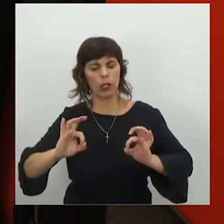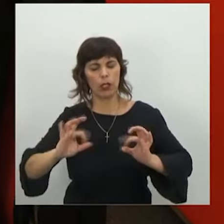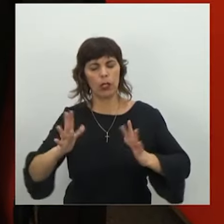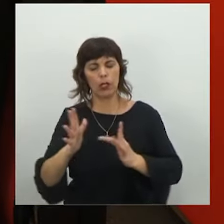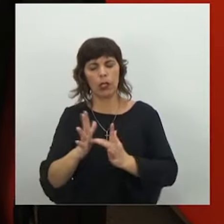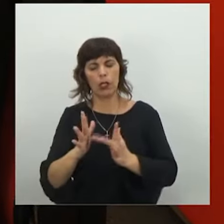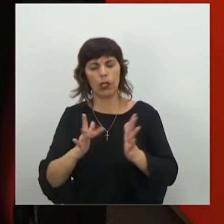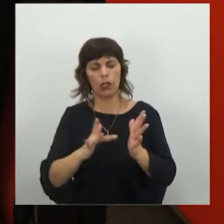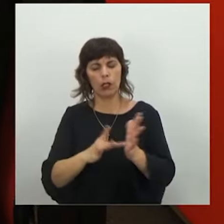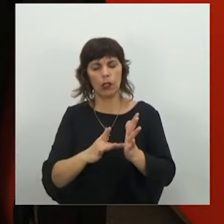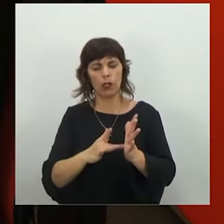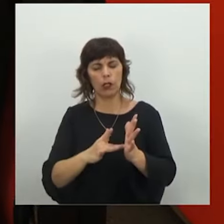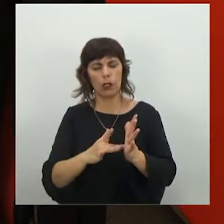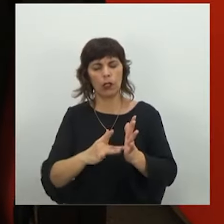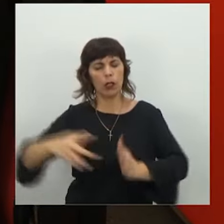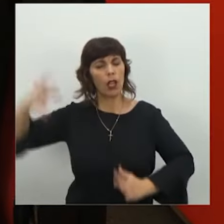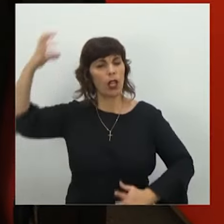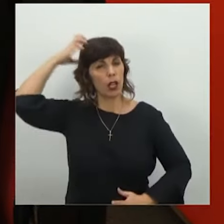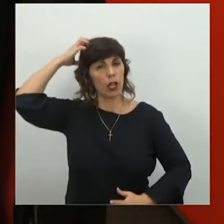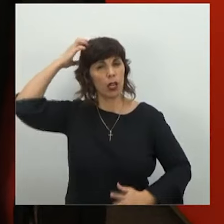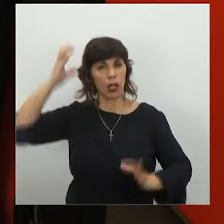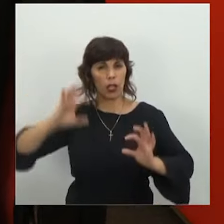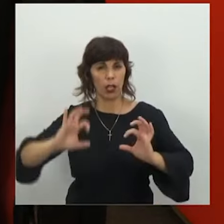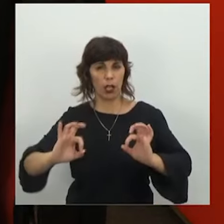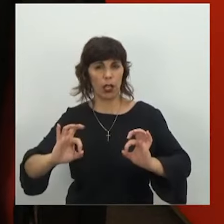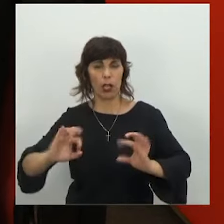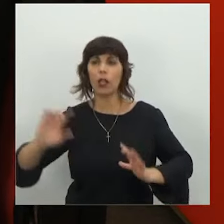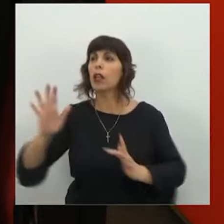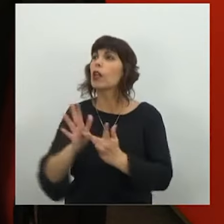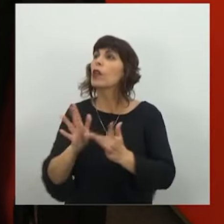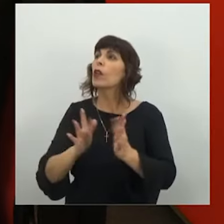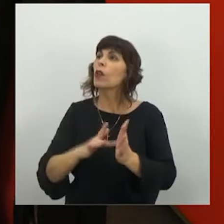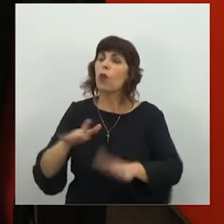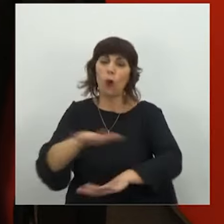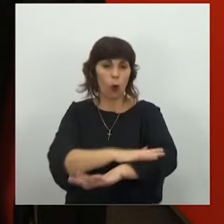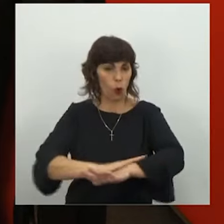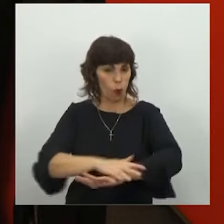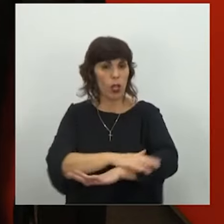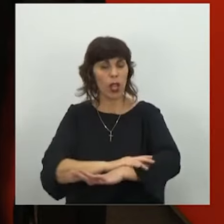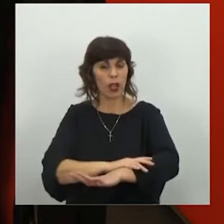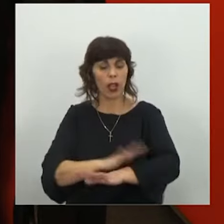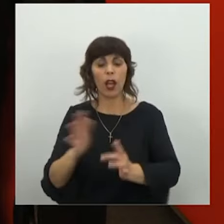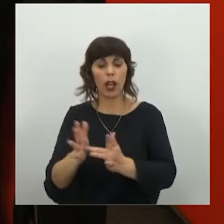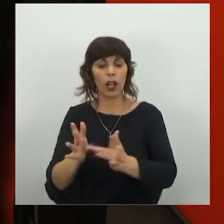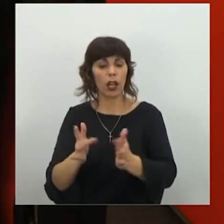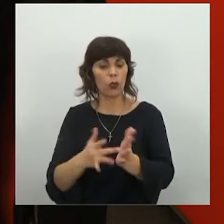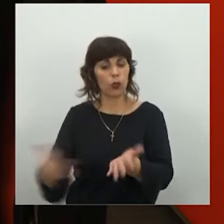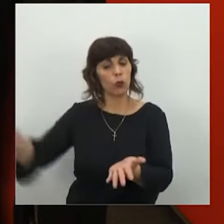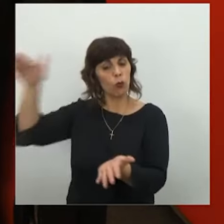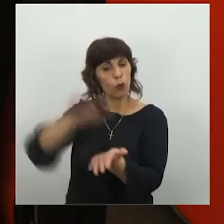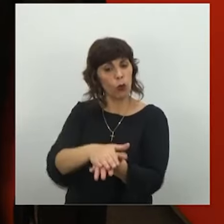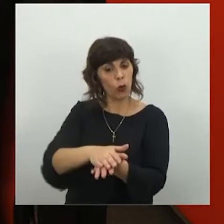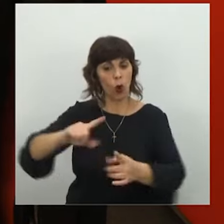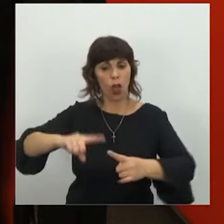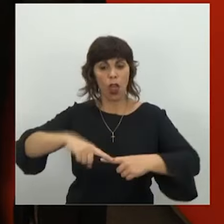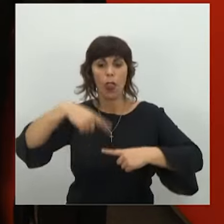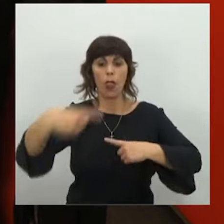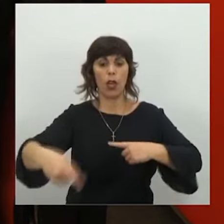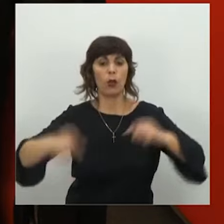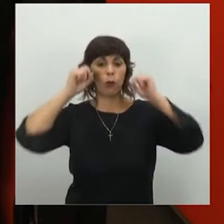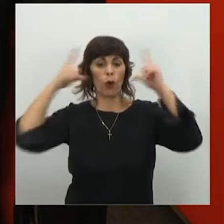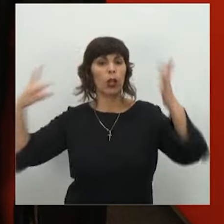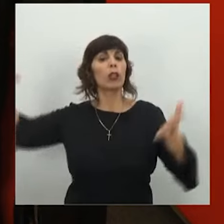Jesucristo, Él es Rey. Él gobierna. Él murió, Él resucitó, Él